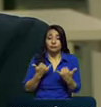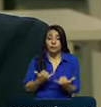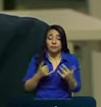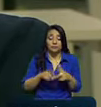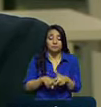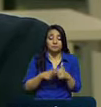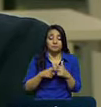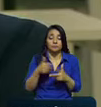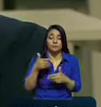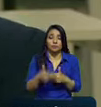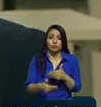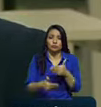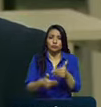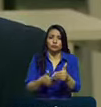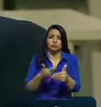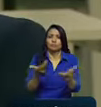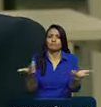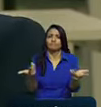de bajar